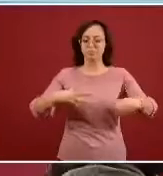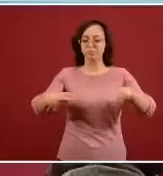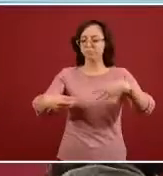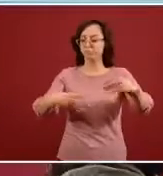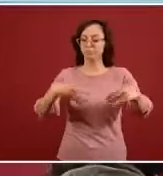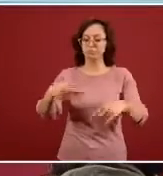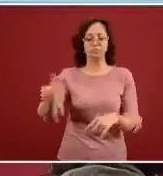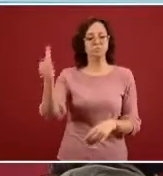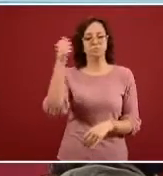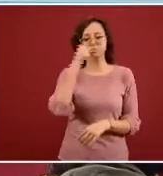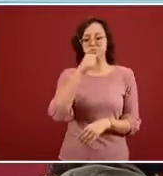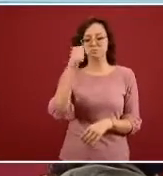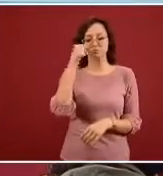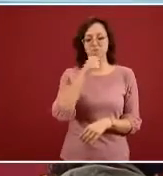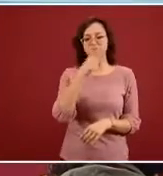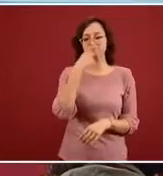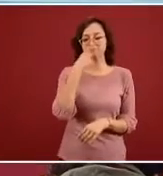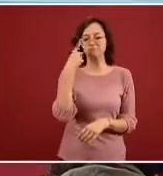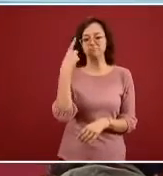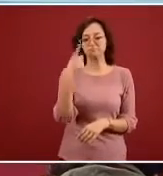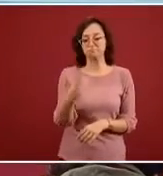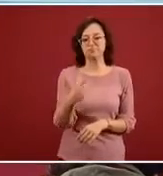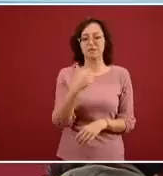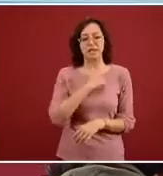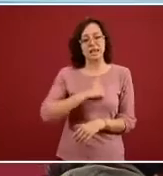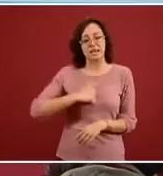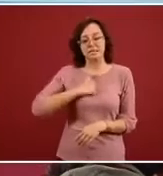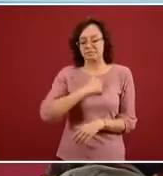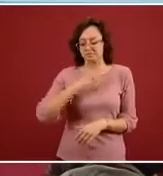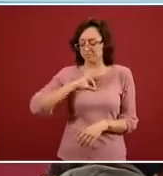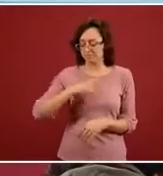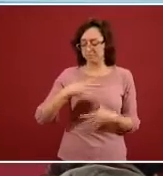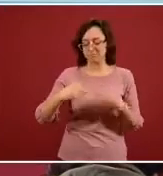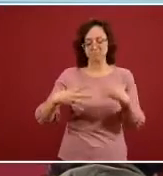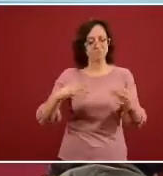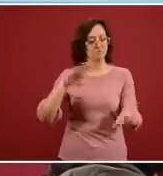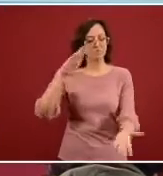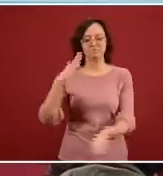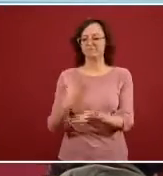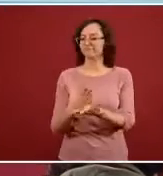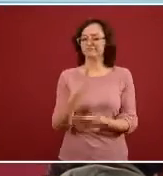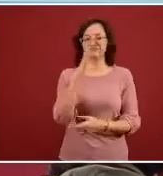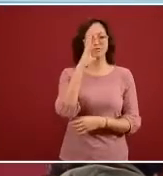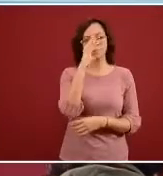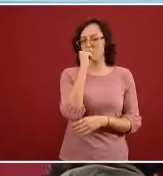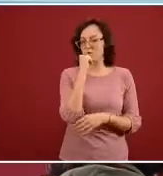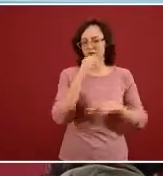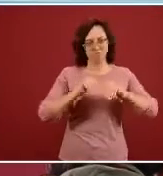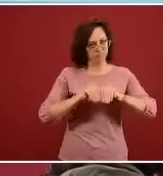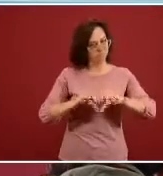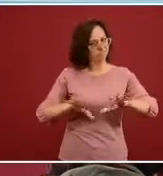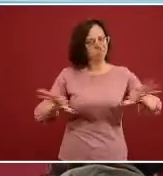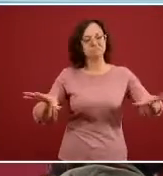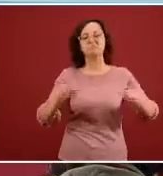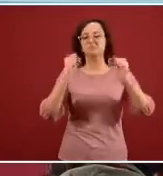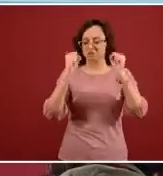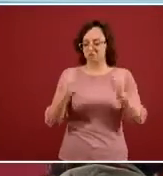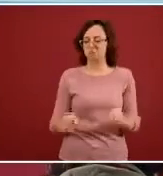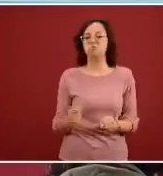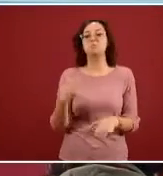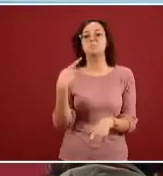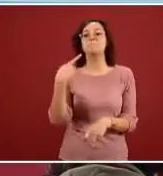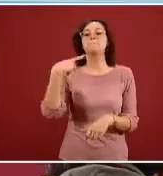todo momento, muy desafortunadamente no es una epidemia que se pueda parar, pero es una epidemia que se puede disminuir en términos